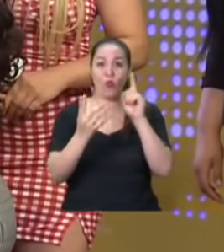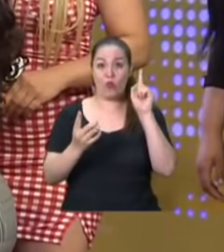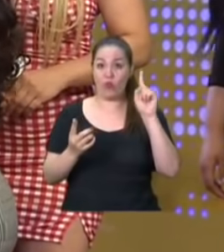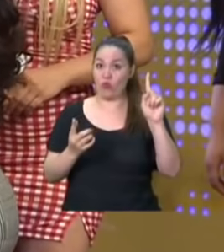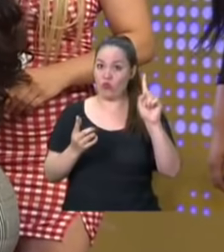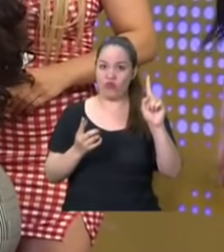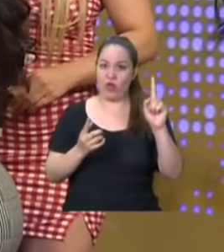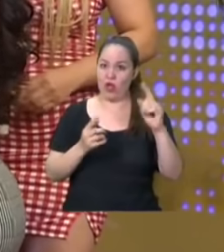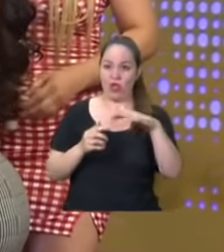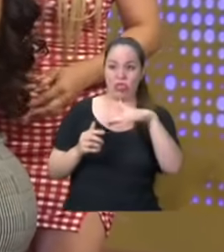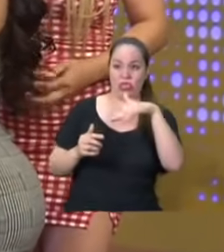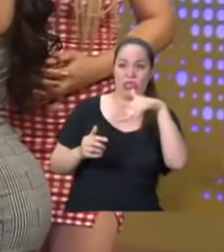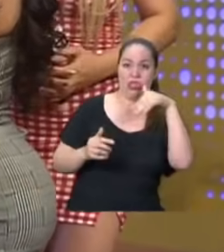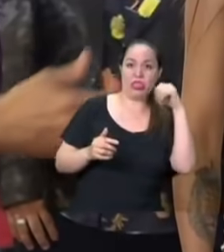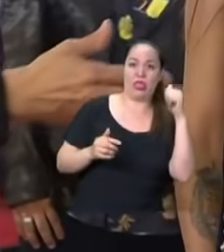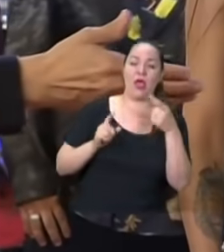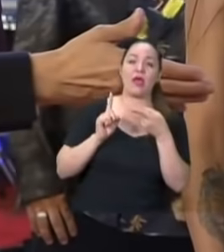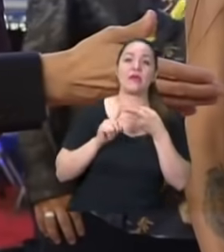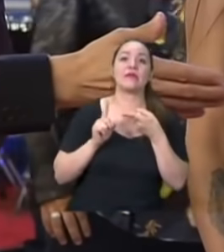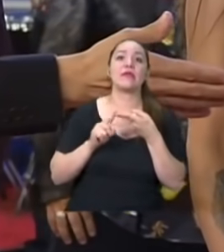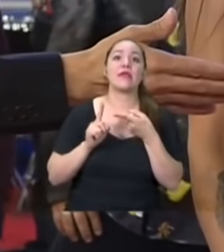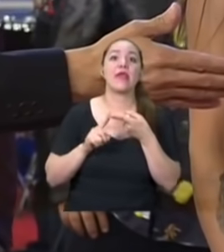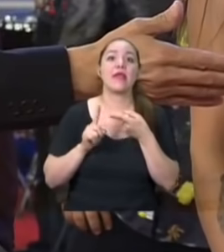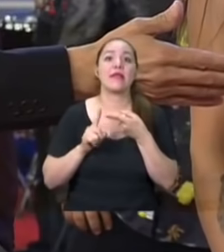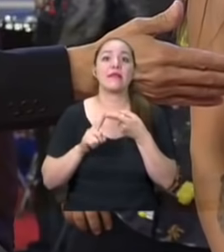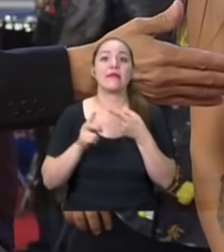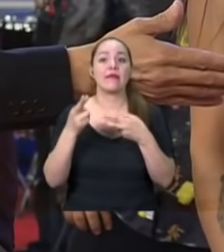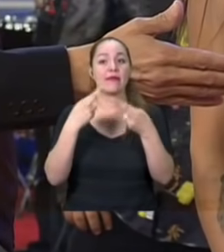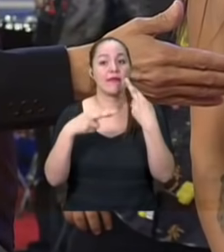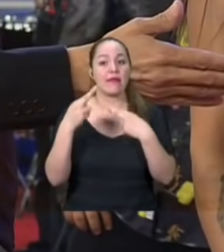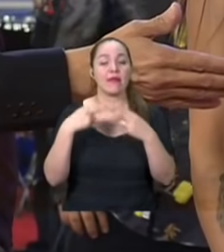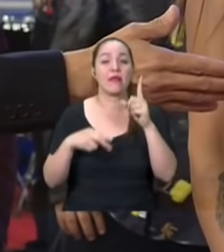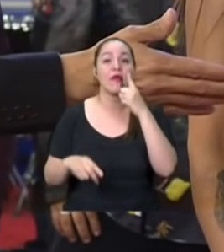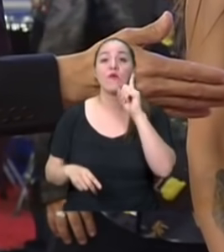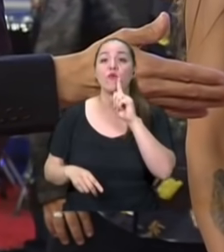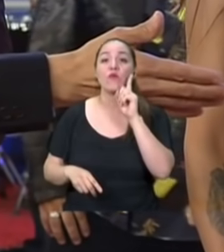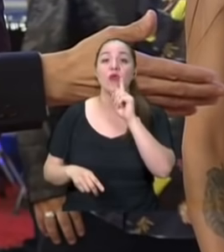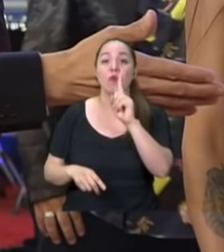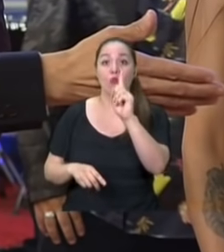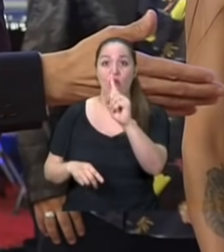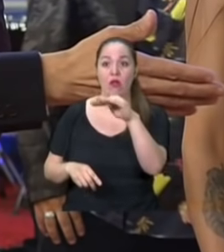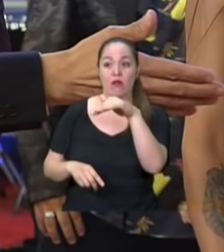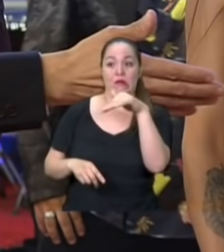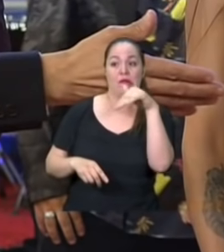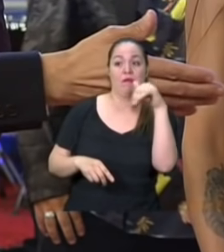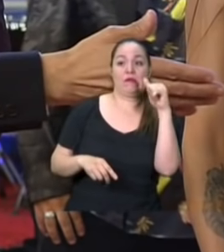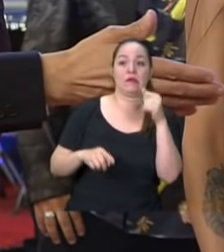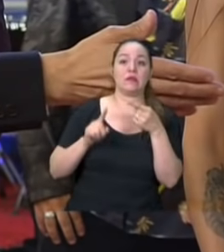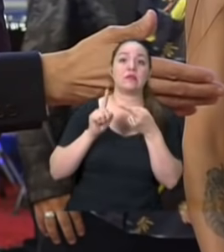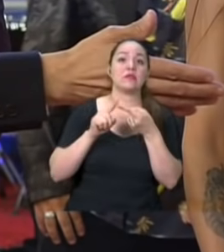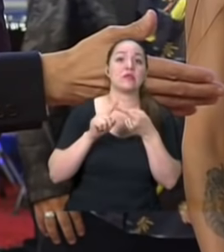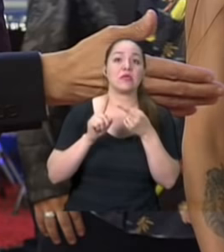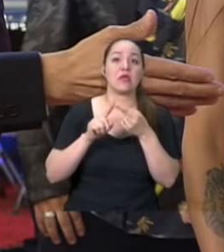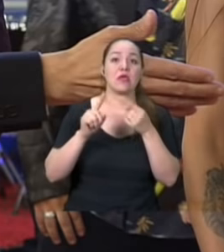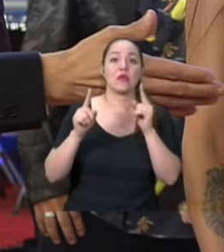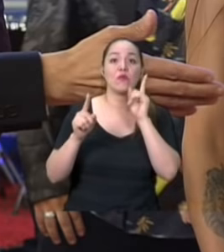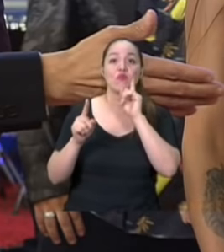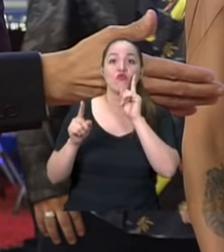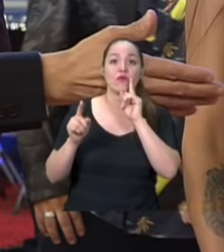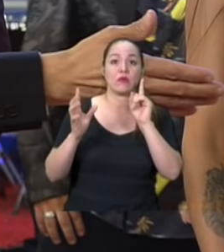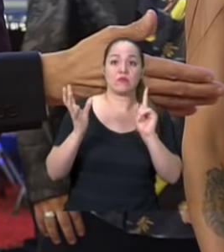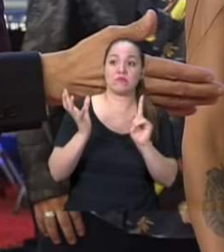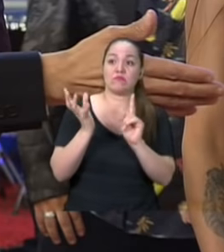la toma, regresa la toma. Regresa la toma. Ahí, ahí, ahí. Ahí se ve la chica que no se integró.